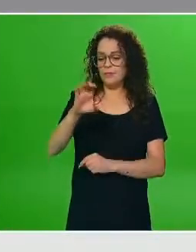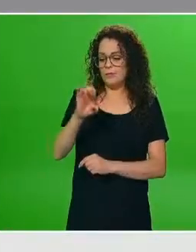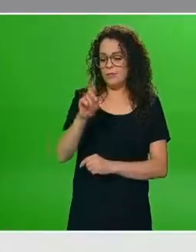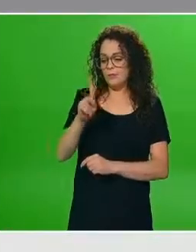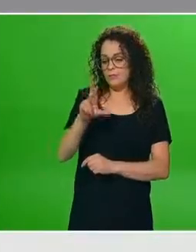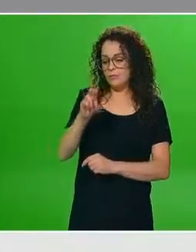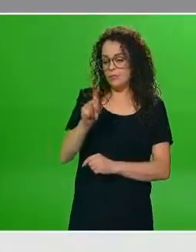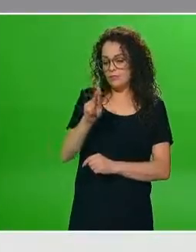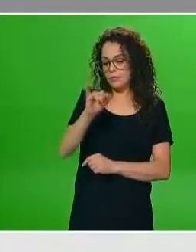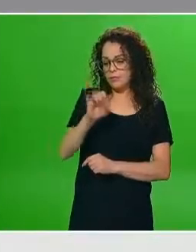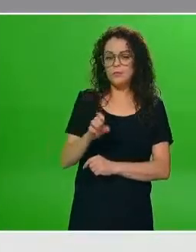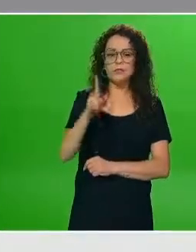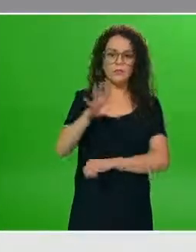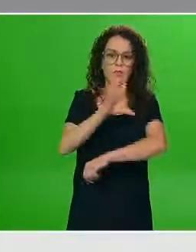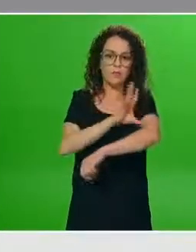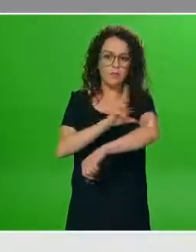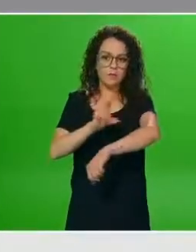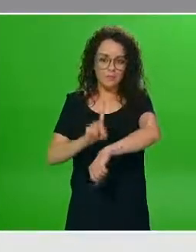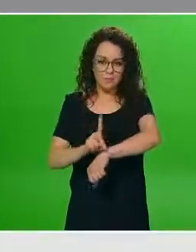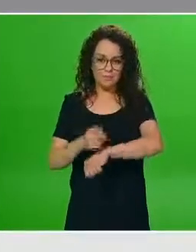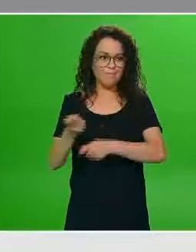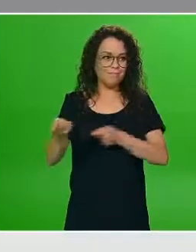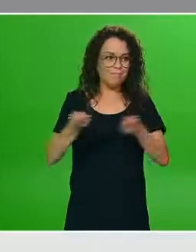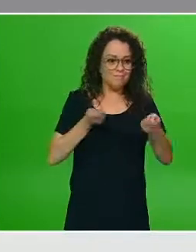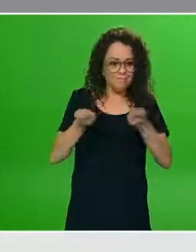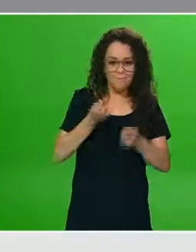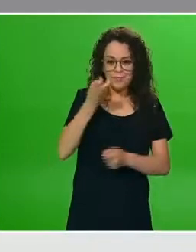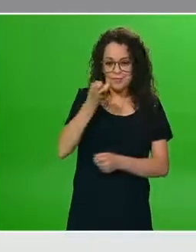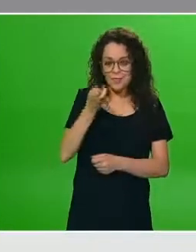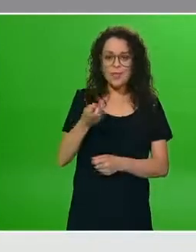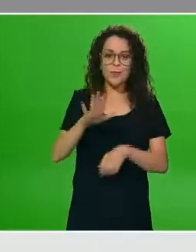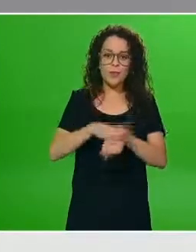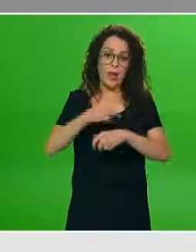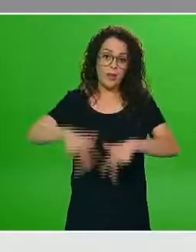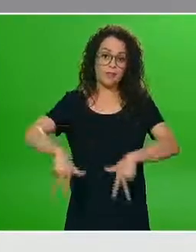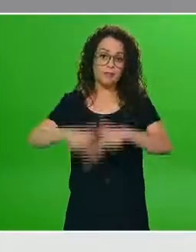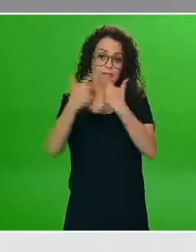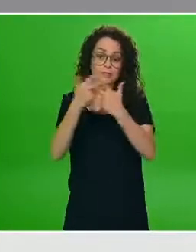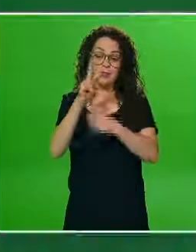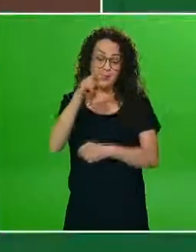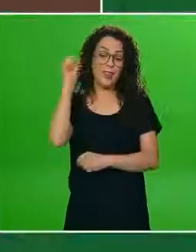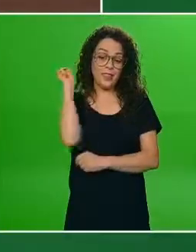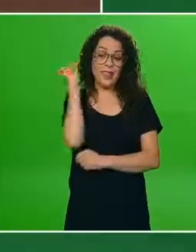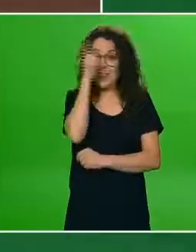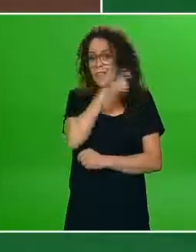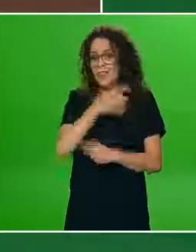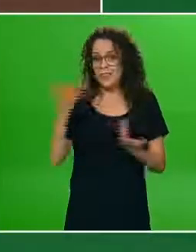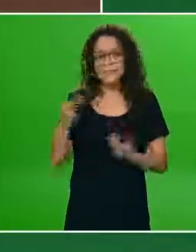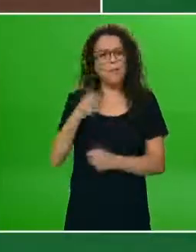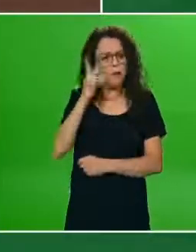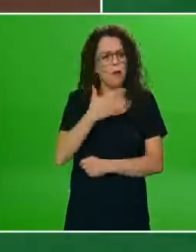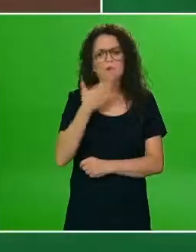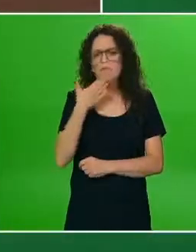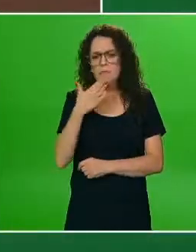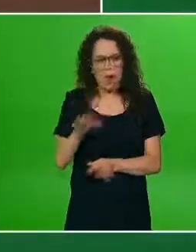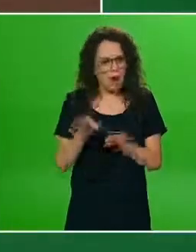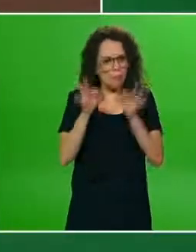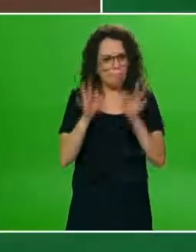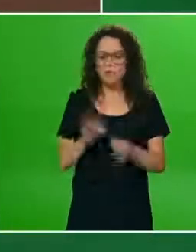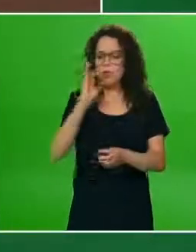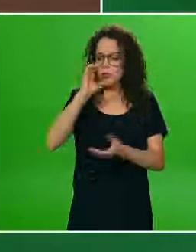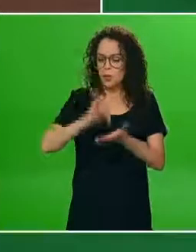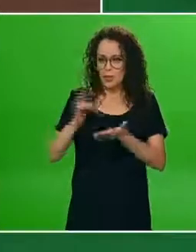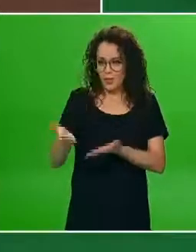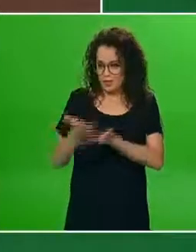gracias por la coordinación en estas. Sé que estas modalidades virtuales implican un reto, pero creo que está funcionando muy bien. Muchas gracias al